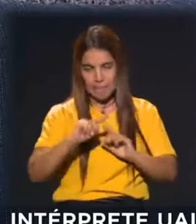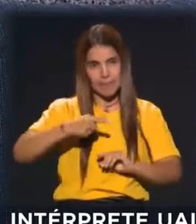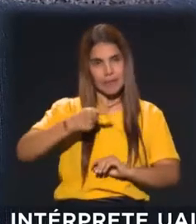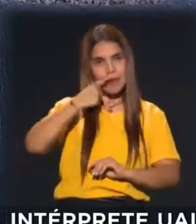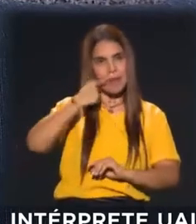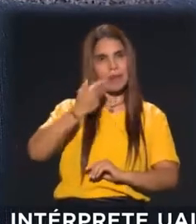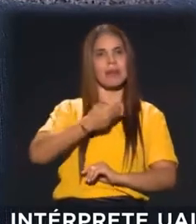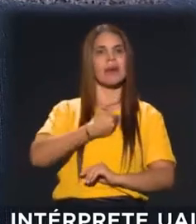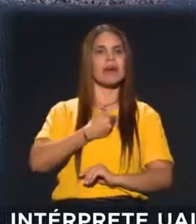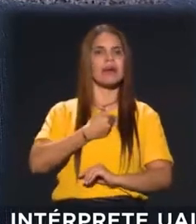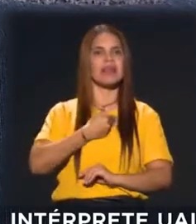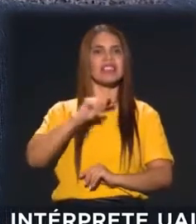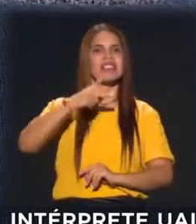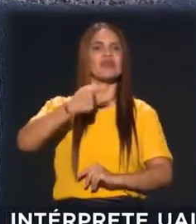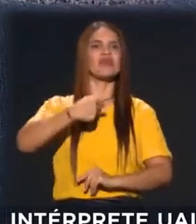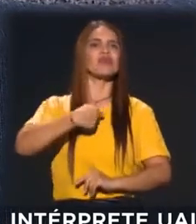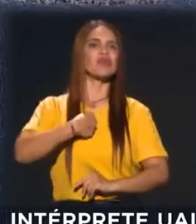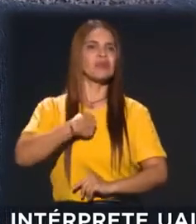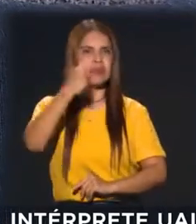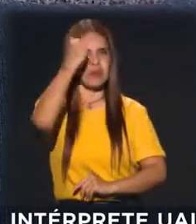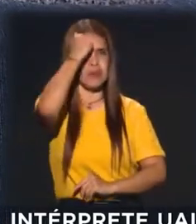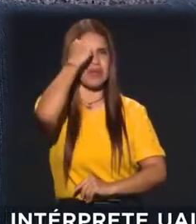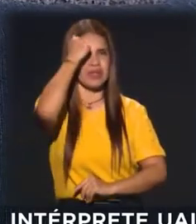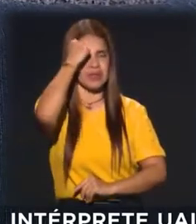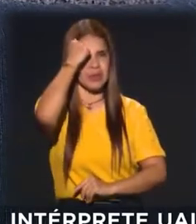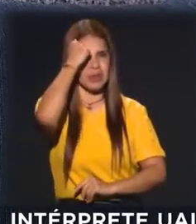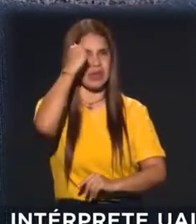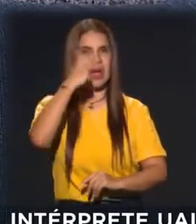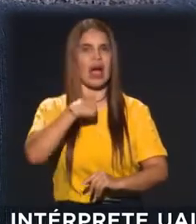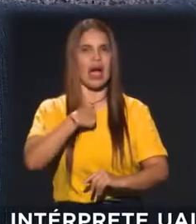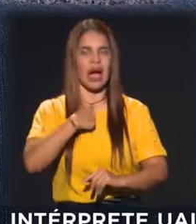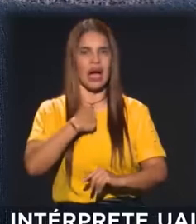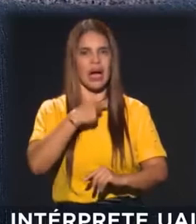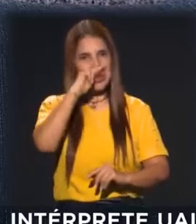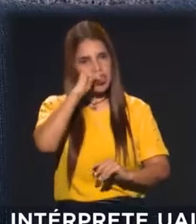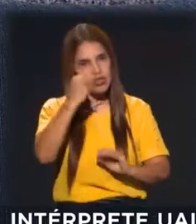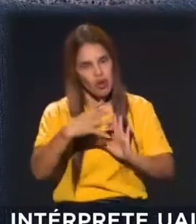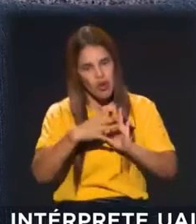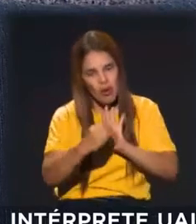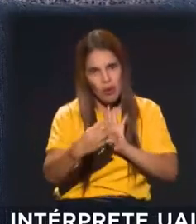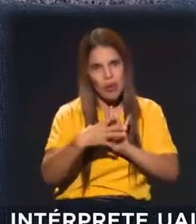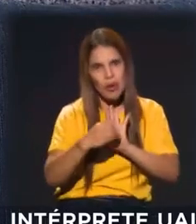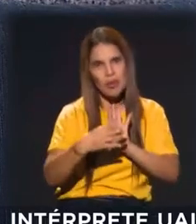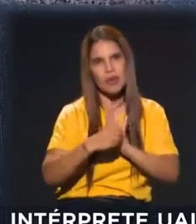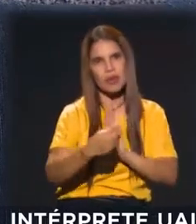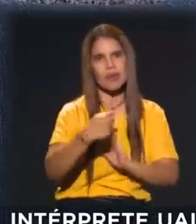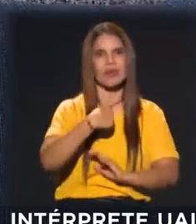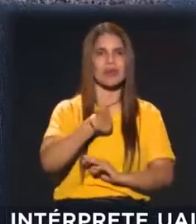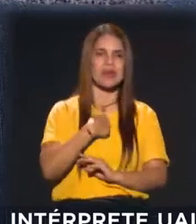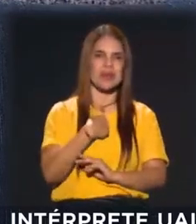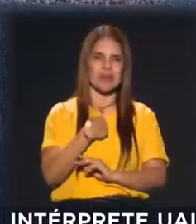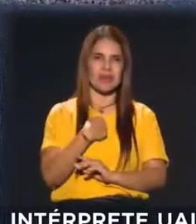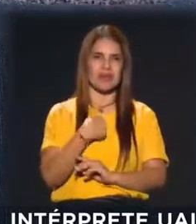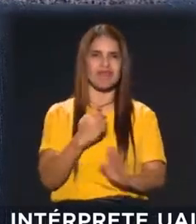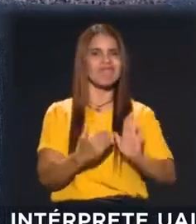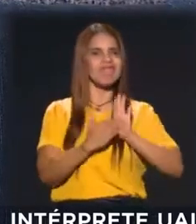los padres de familia, y los padres de familia ahora que están en casa con los chicos también se ven llamados a la corresponsabilidad de